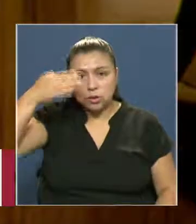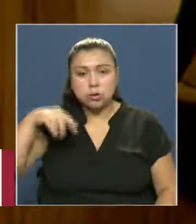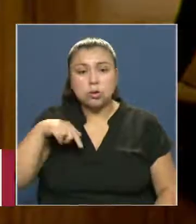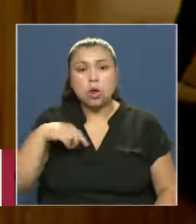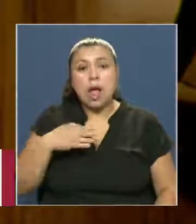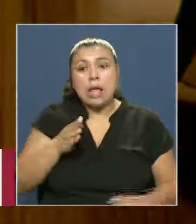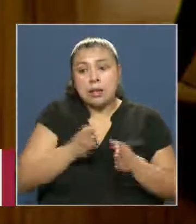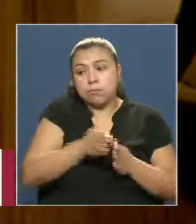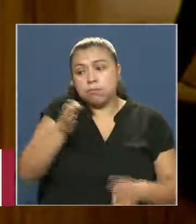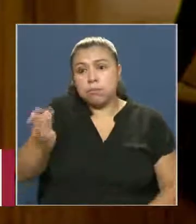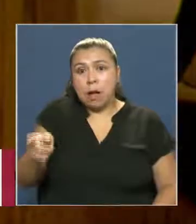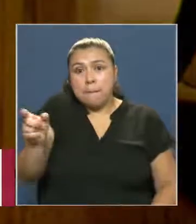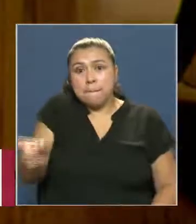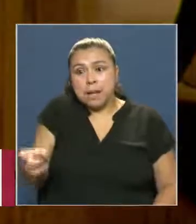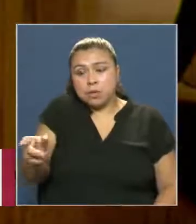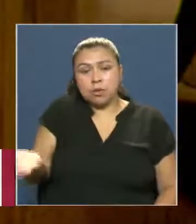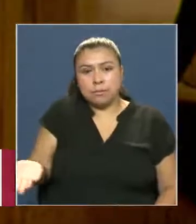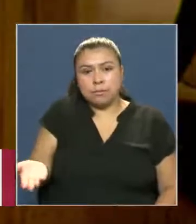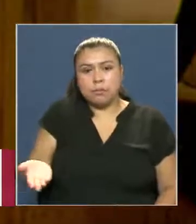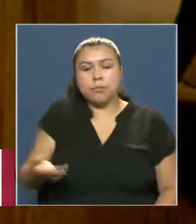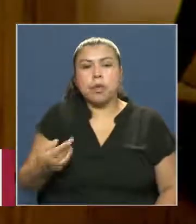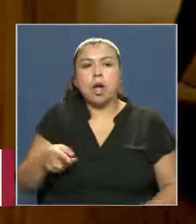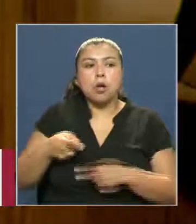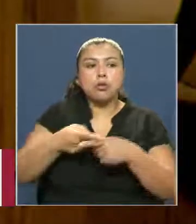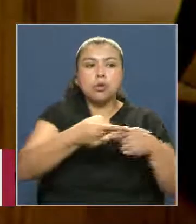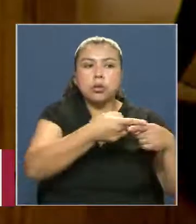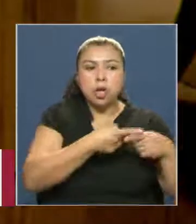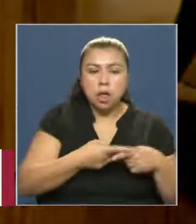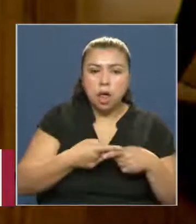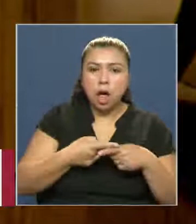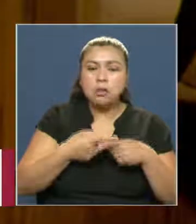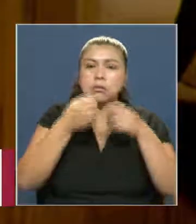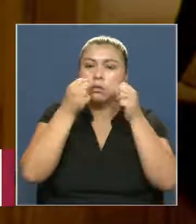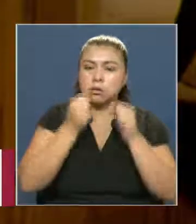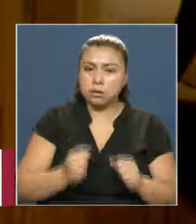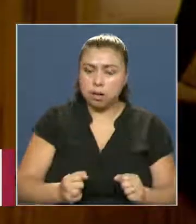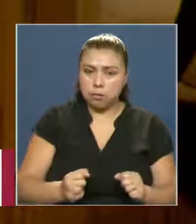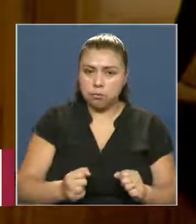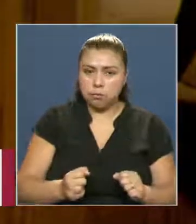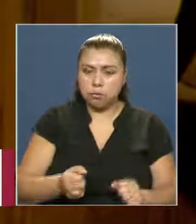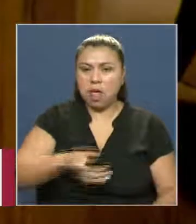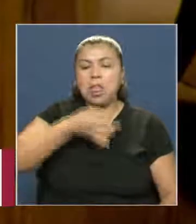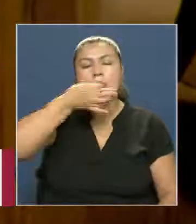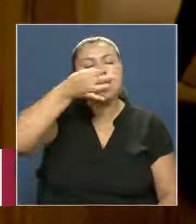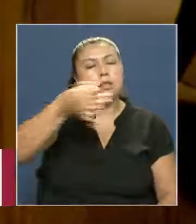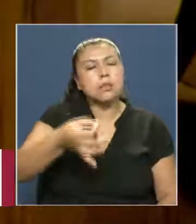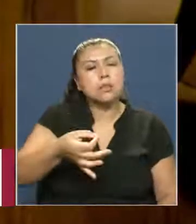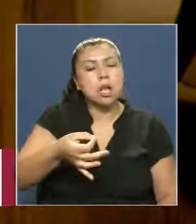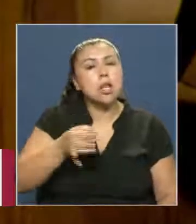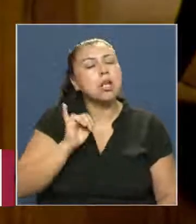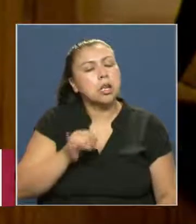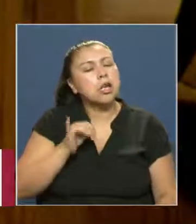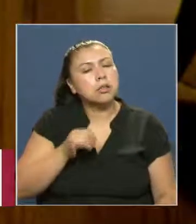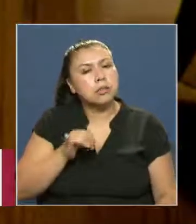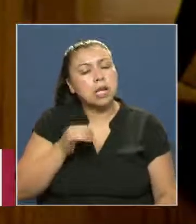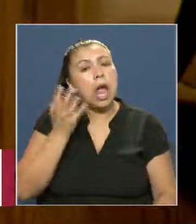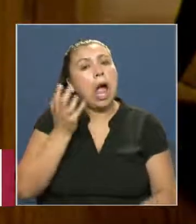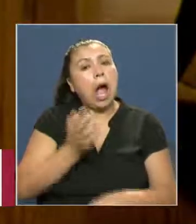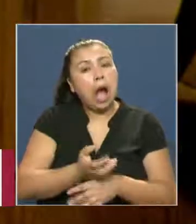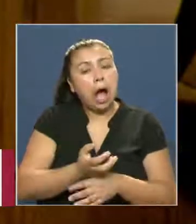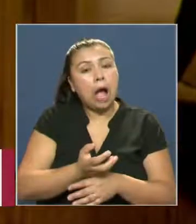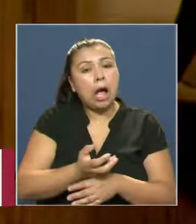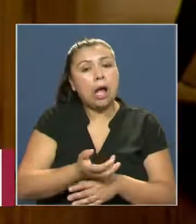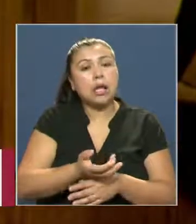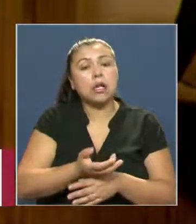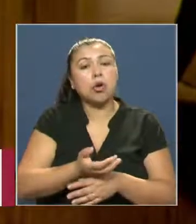nuestro lado. Una sociedad se puede llamar así en la medida en que efectivamente exista concordia